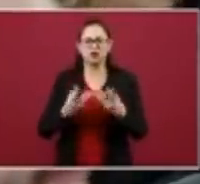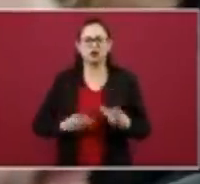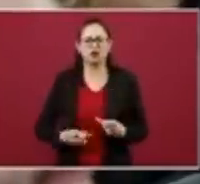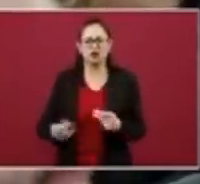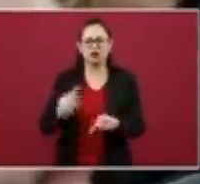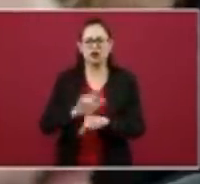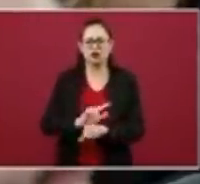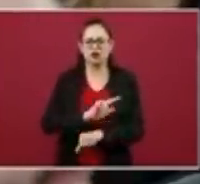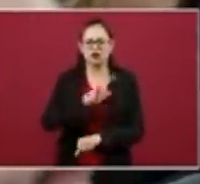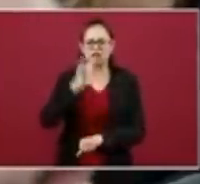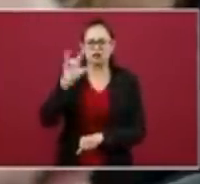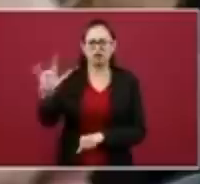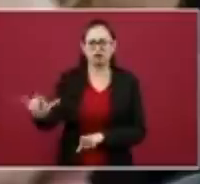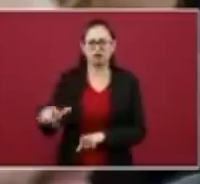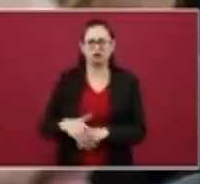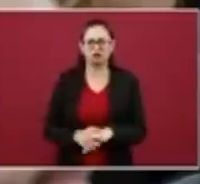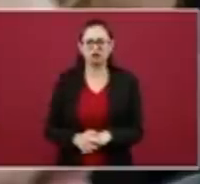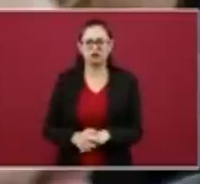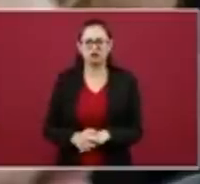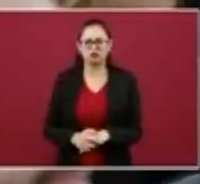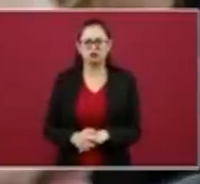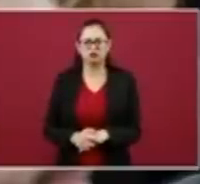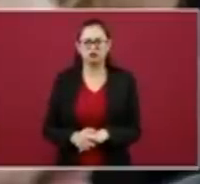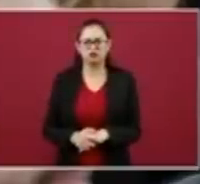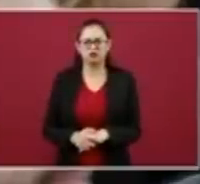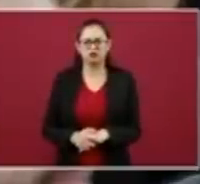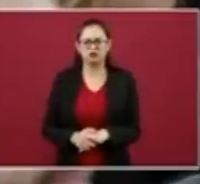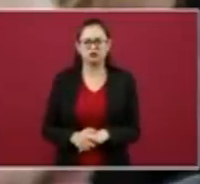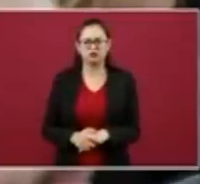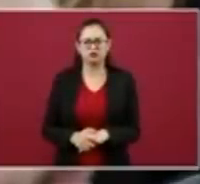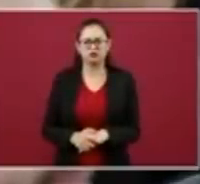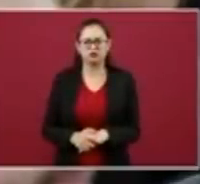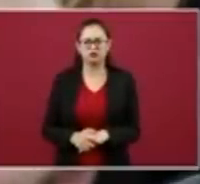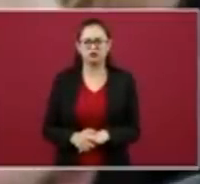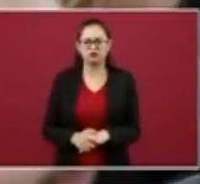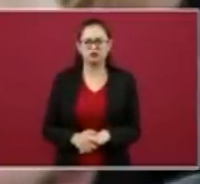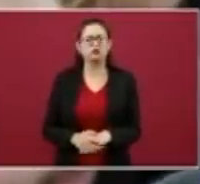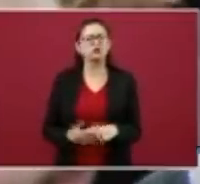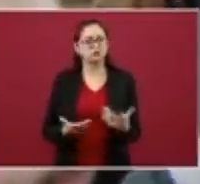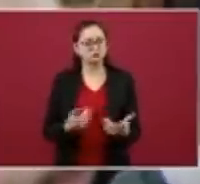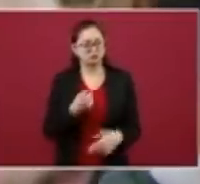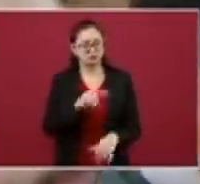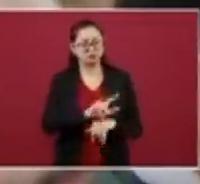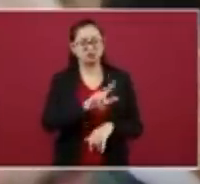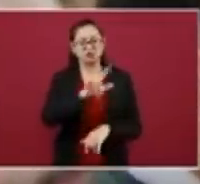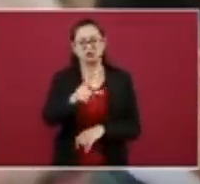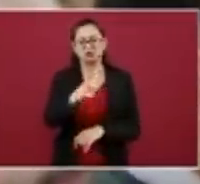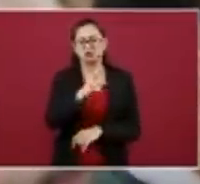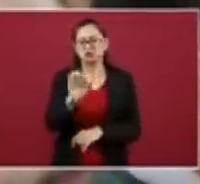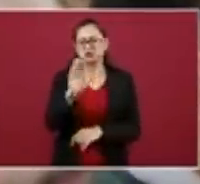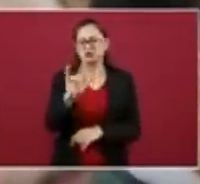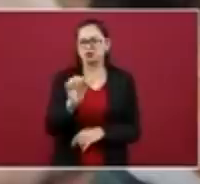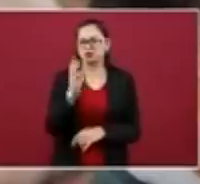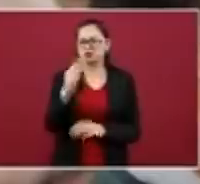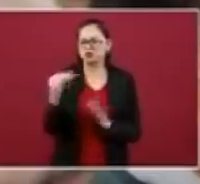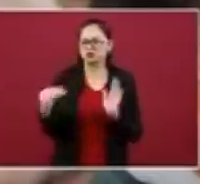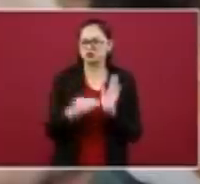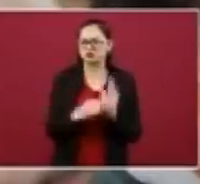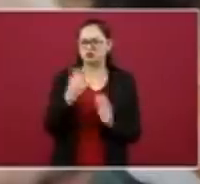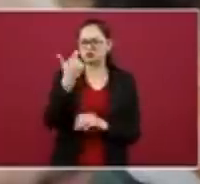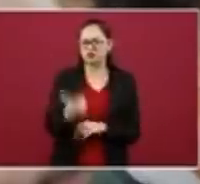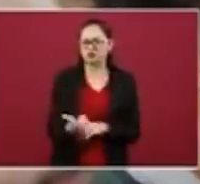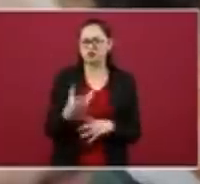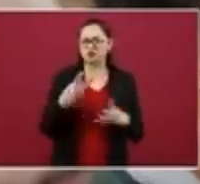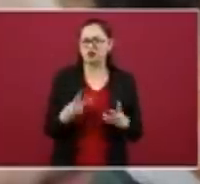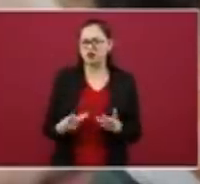avión. Digo, usted merece un viaje que el vuelo cueste 163,000 pesos o o viáticos hasta